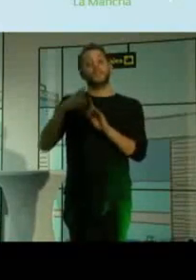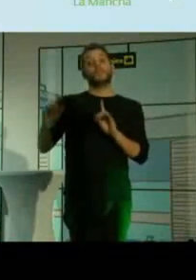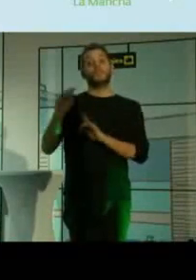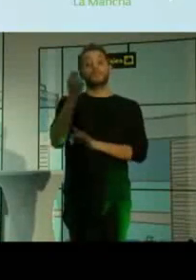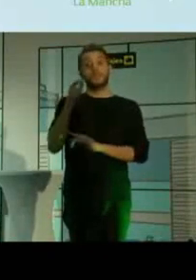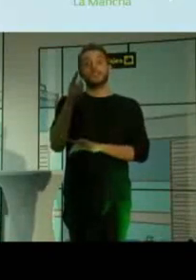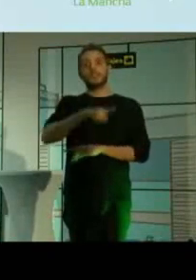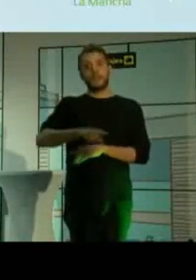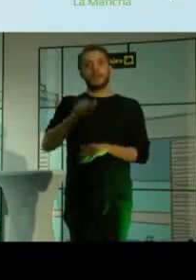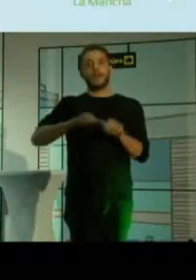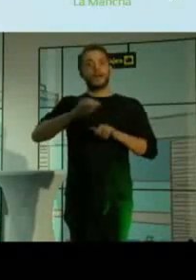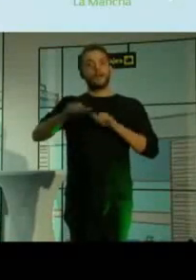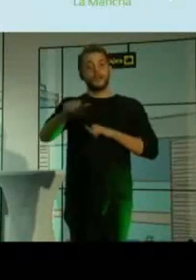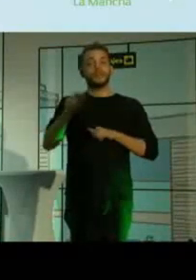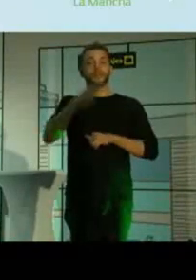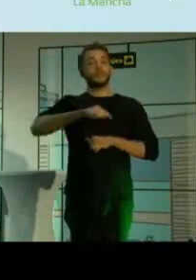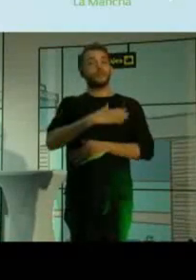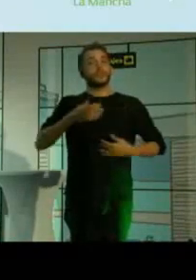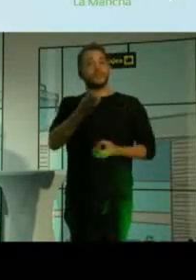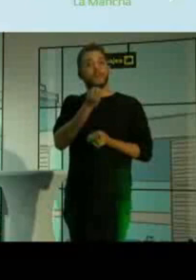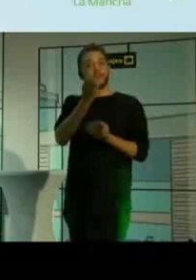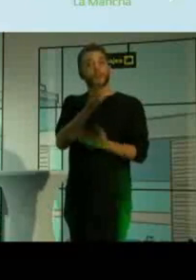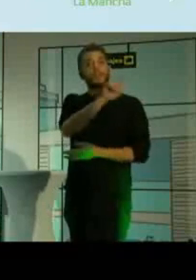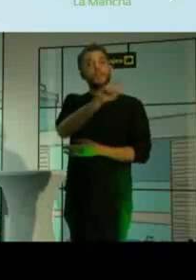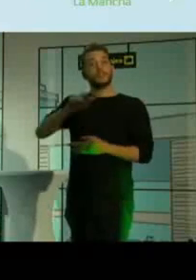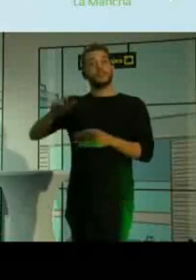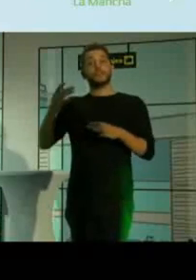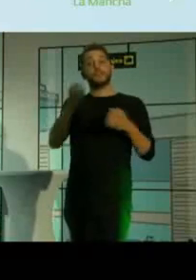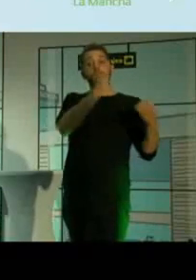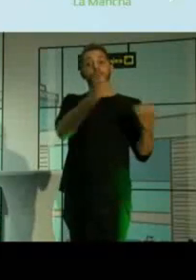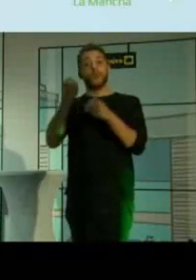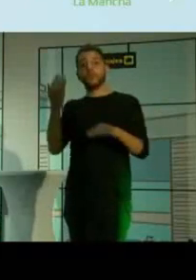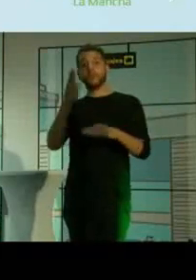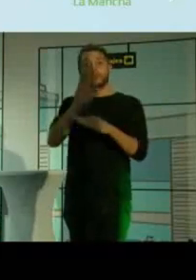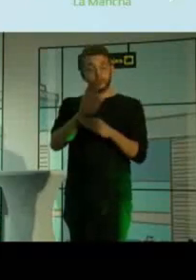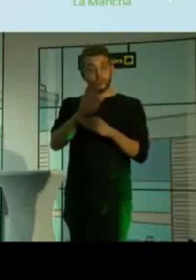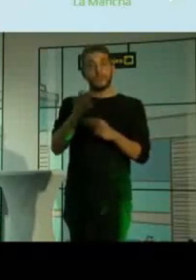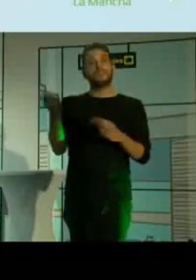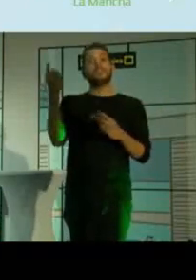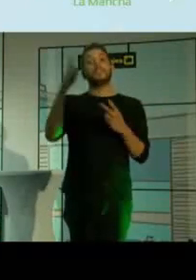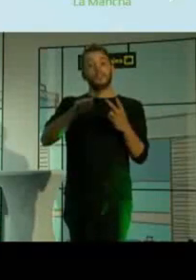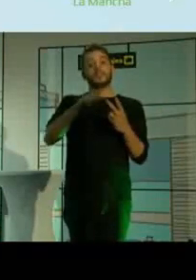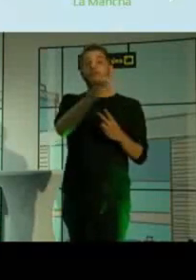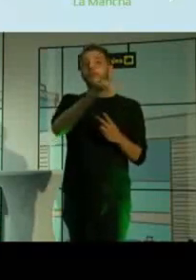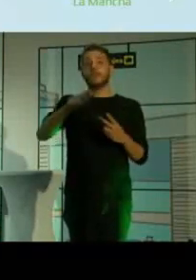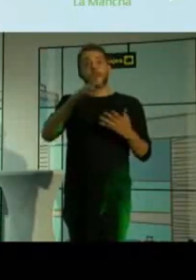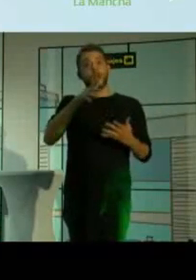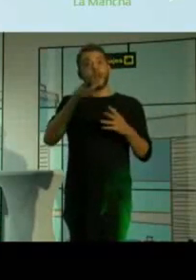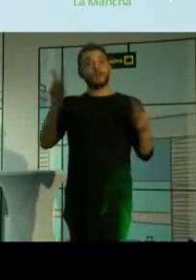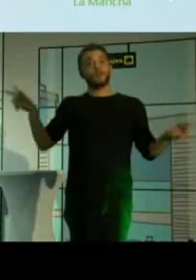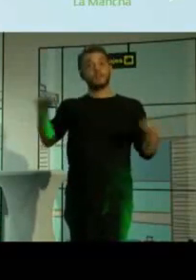y queremos lanzar un mensaje a los representantes de los poderes públicos y a todas las personas que nos estáis viendo ahora